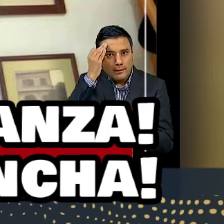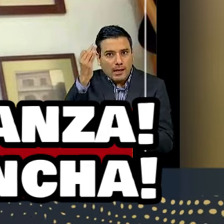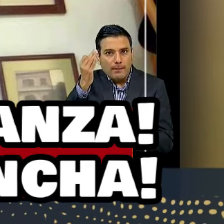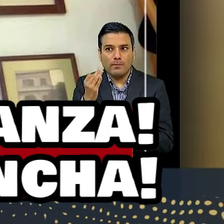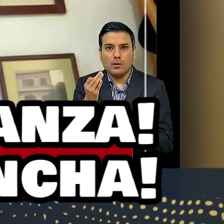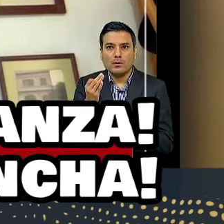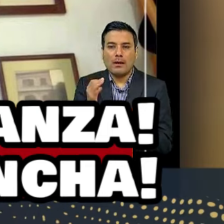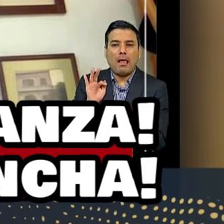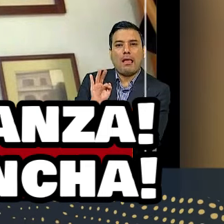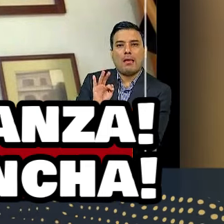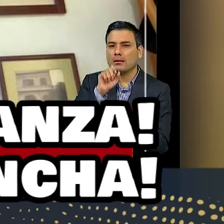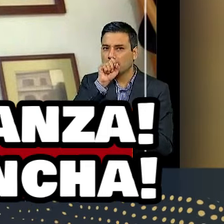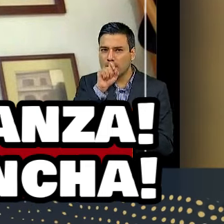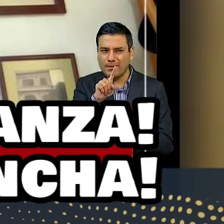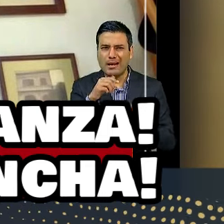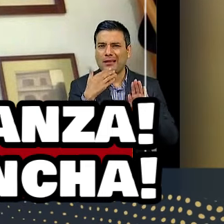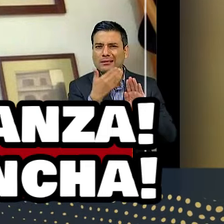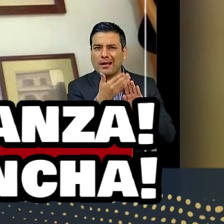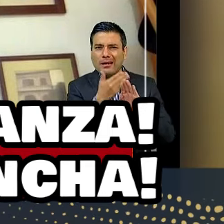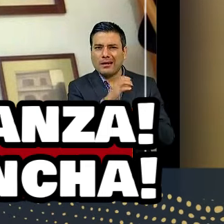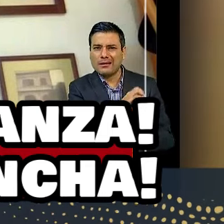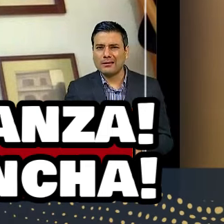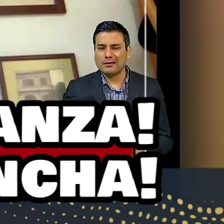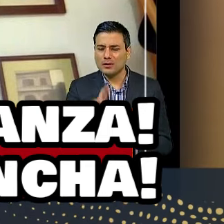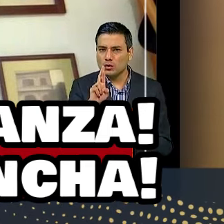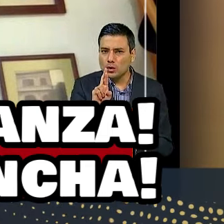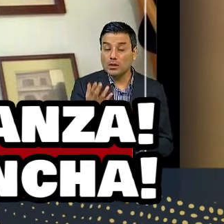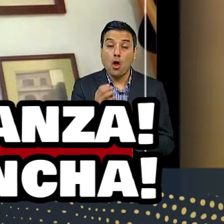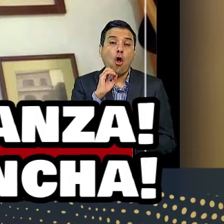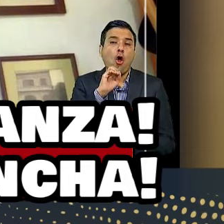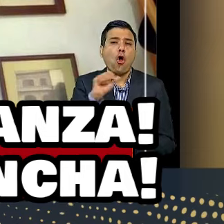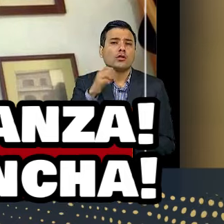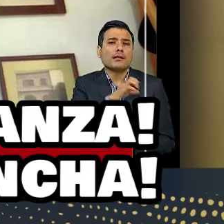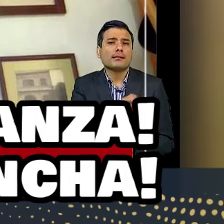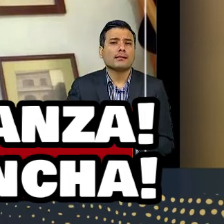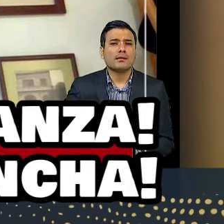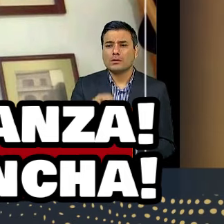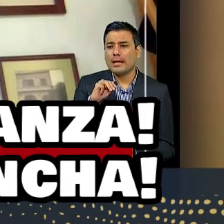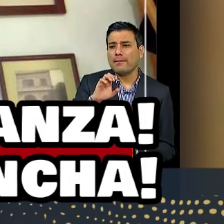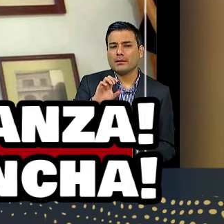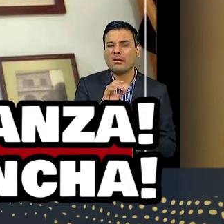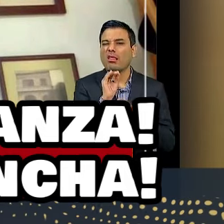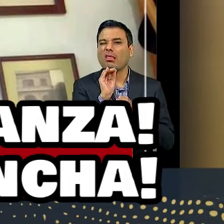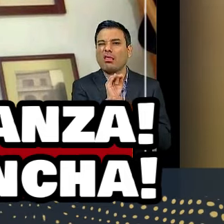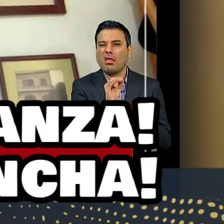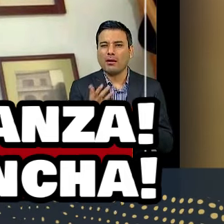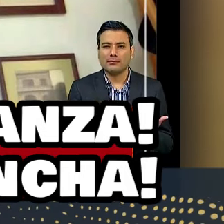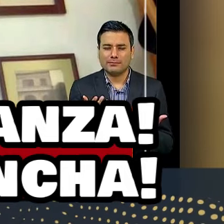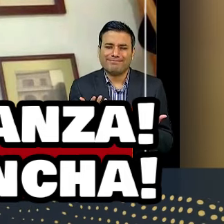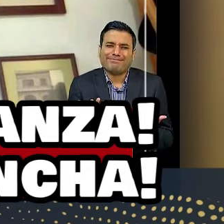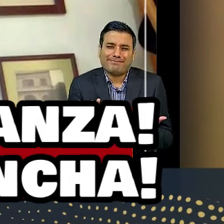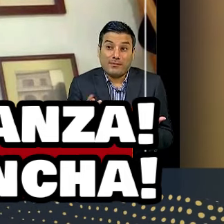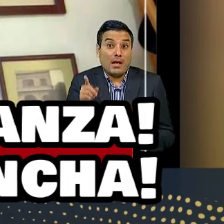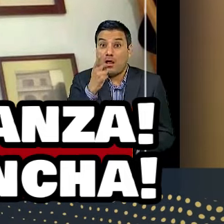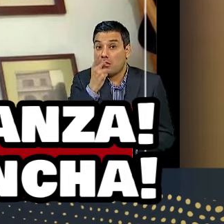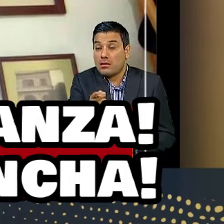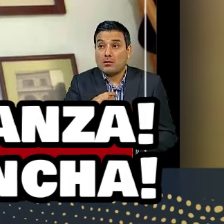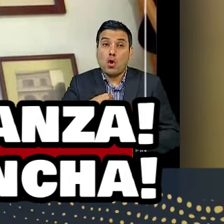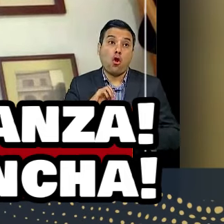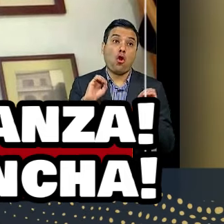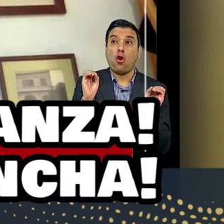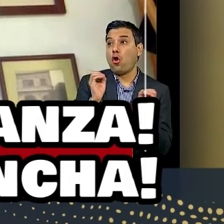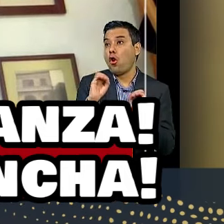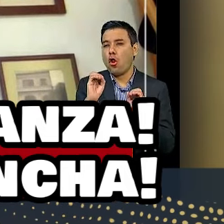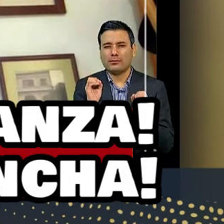positivas y atacando a nuestra candidata sochil o ignorando otras candidatas caturas todo esos son datos pues no basta la negación sencilla y cínica como para